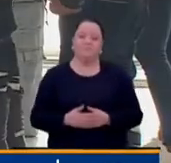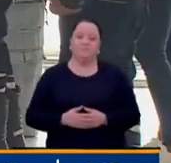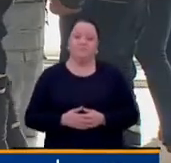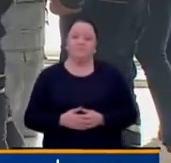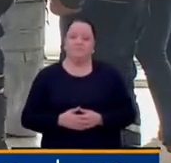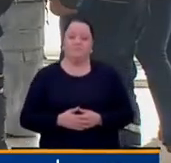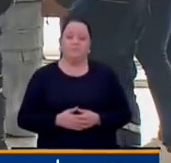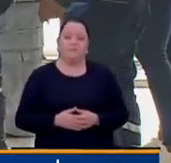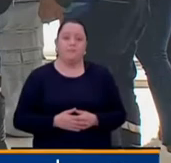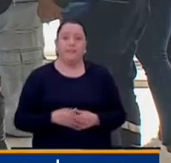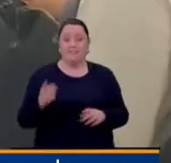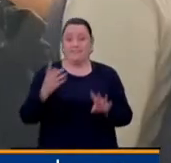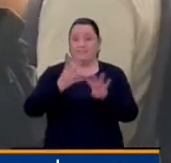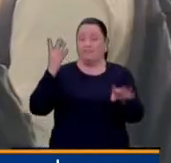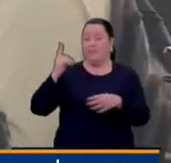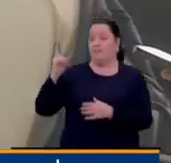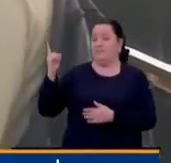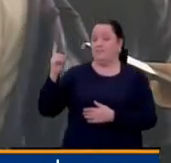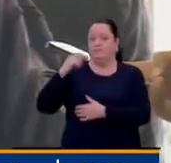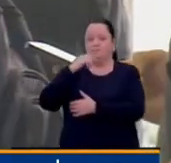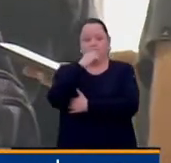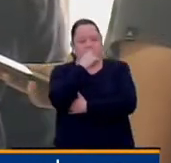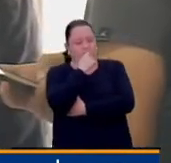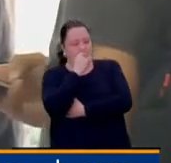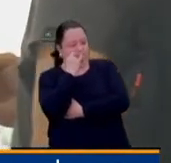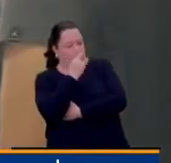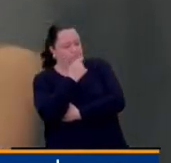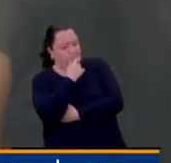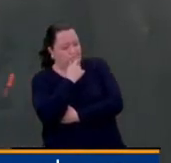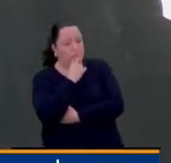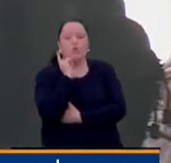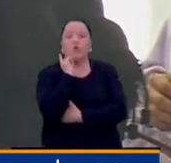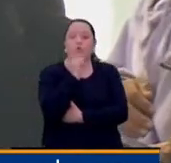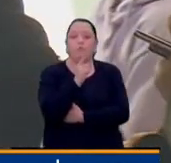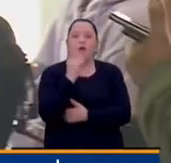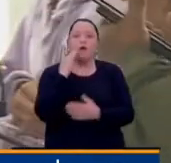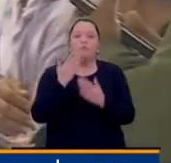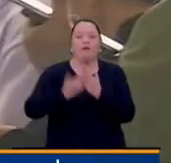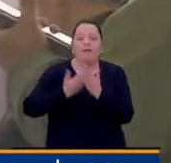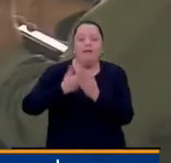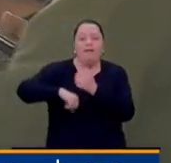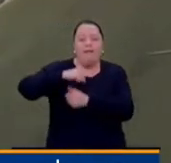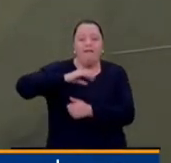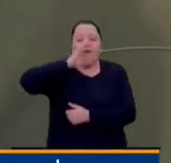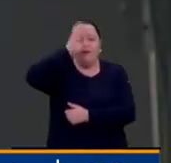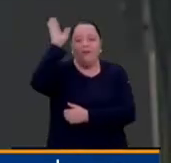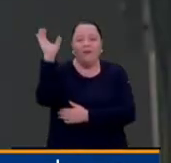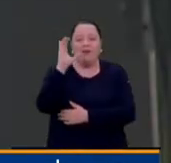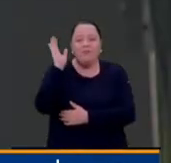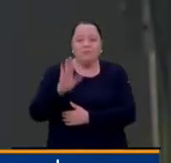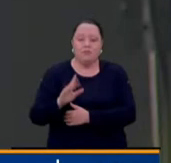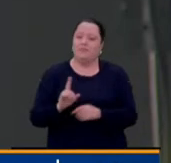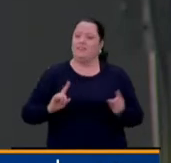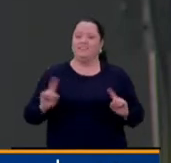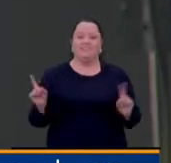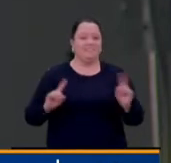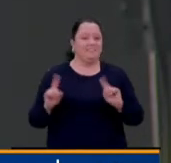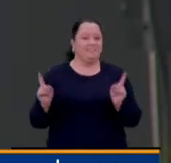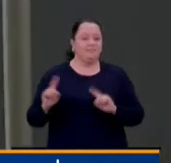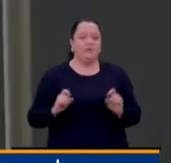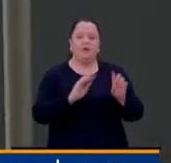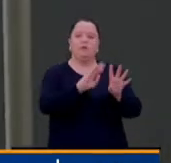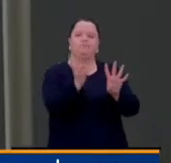Estas filas que están llamando la atención en Bogotá no son para realizar trámites de los que estamos acostumbrados los colombianos a diario. Los ciudadanos que